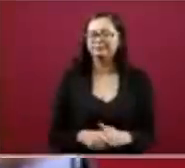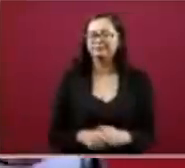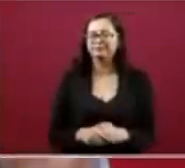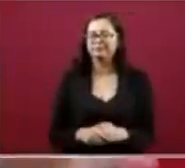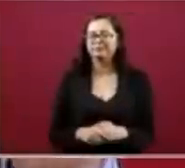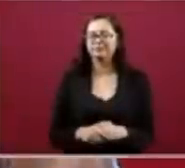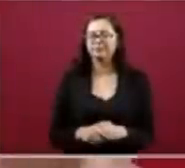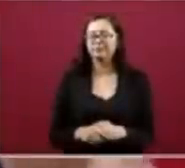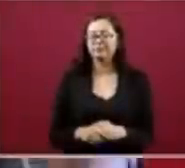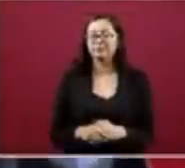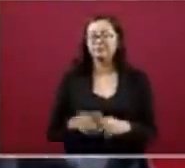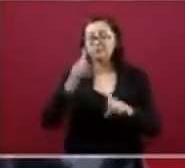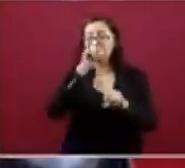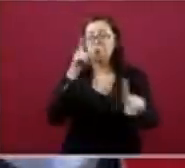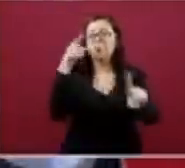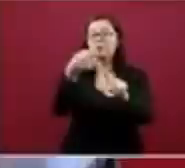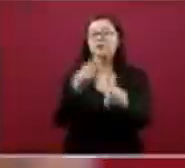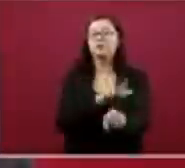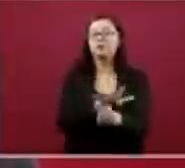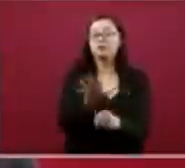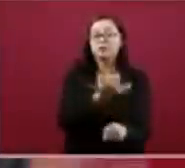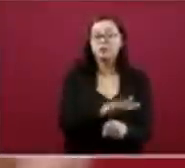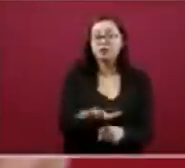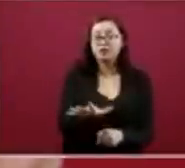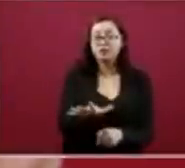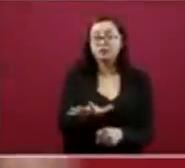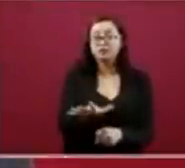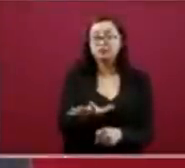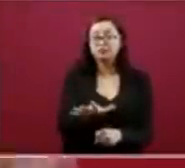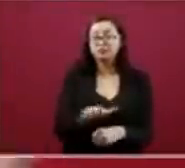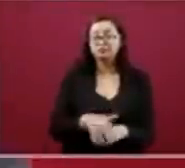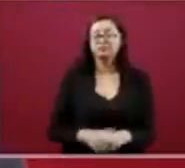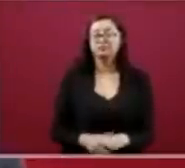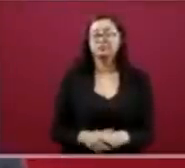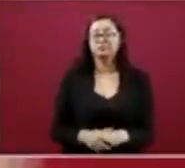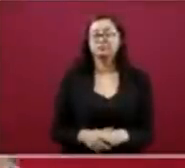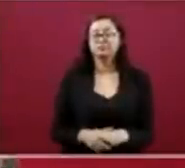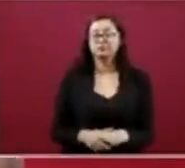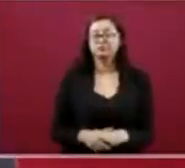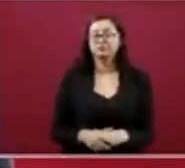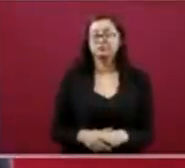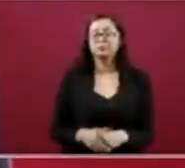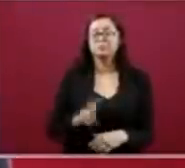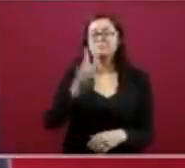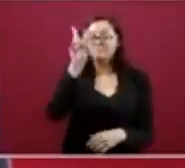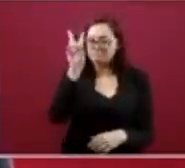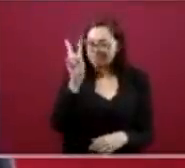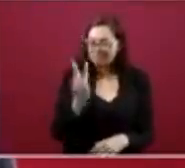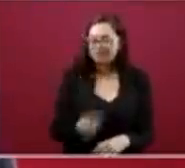el objetivo ahí es que se pueda garantizar la gratuidad